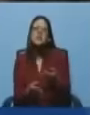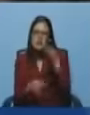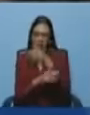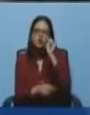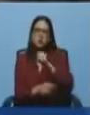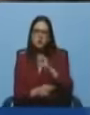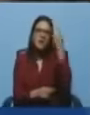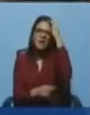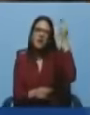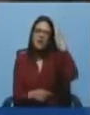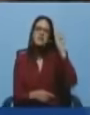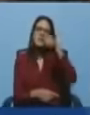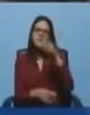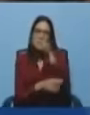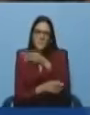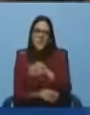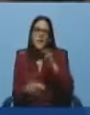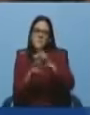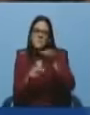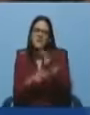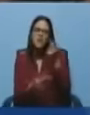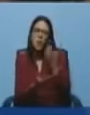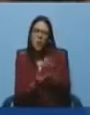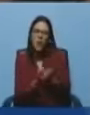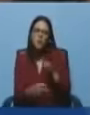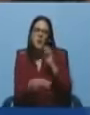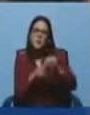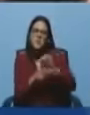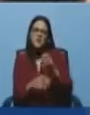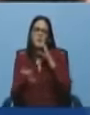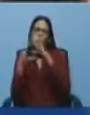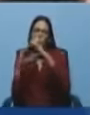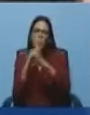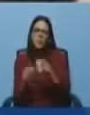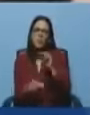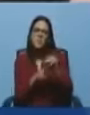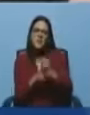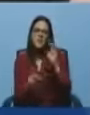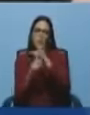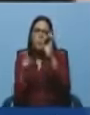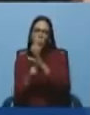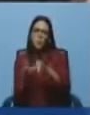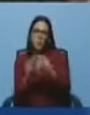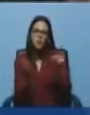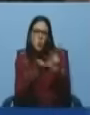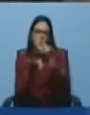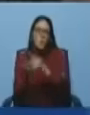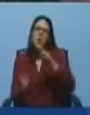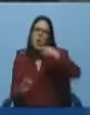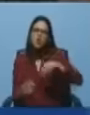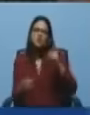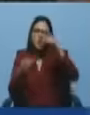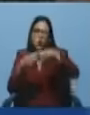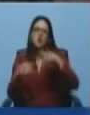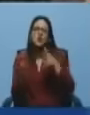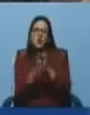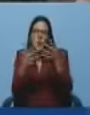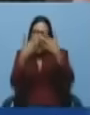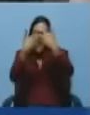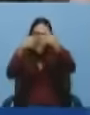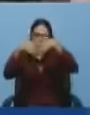de cancilleres, ministros de Economía, ministros de Comunicación, ministros de Cultura. Ya somos parte del